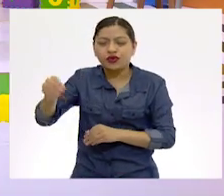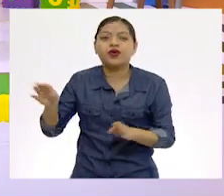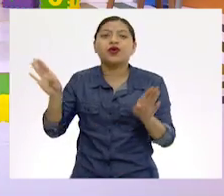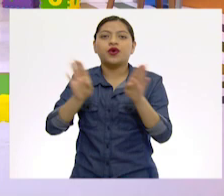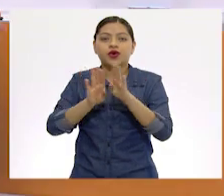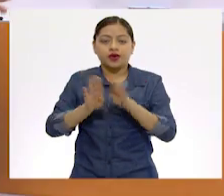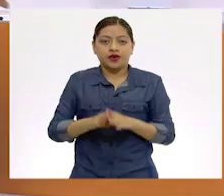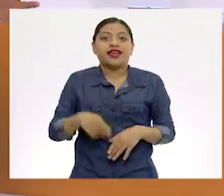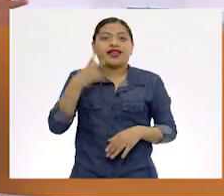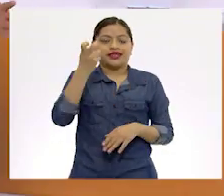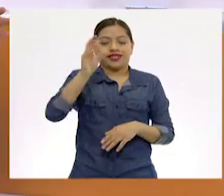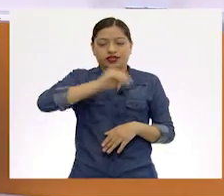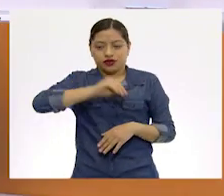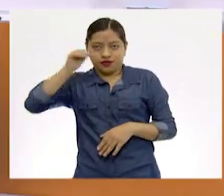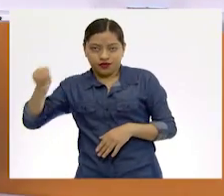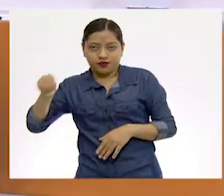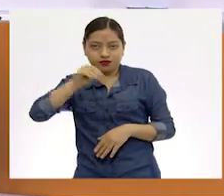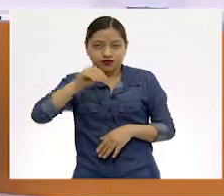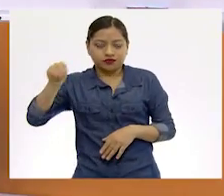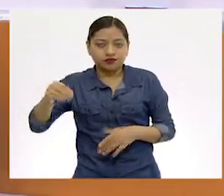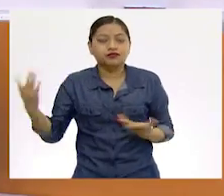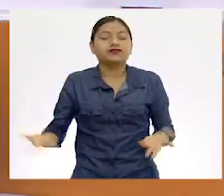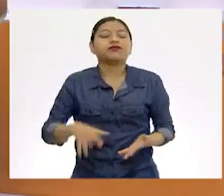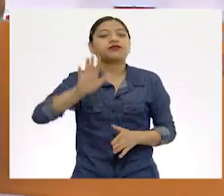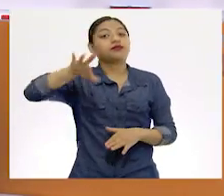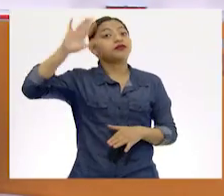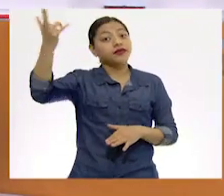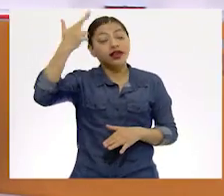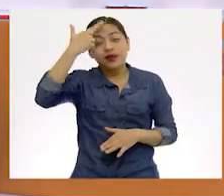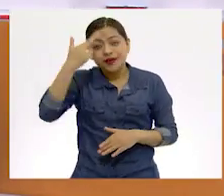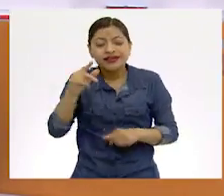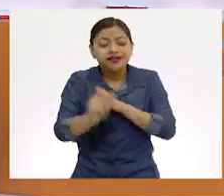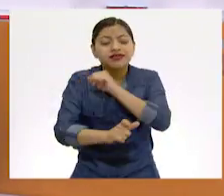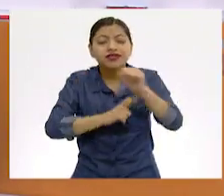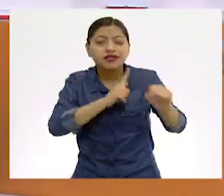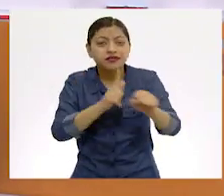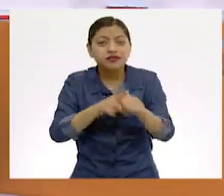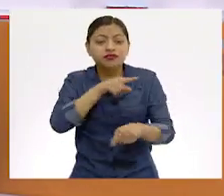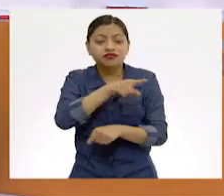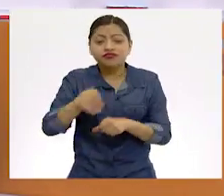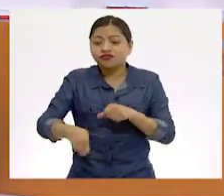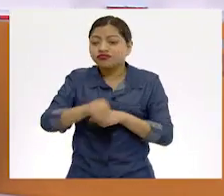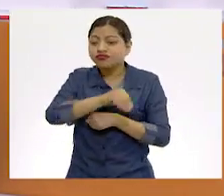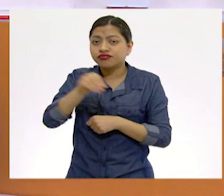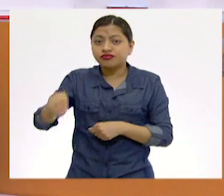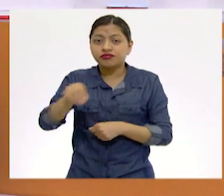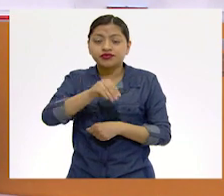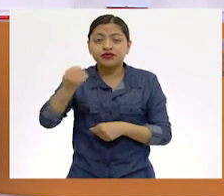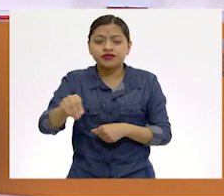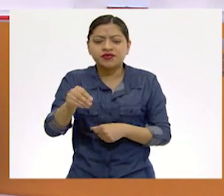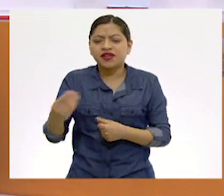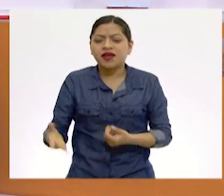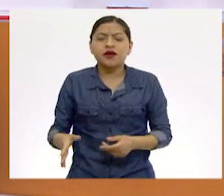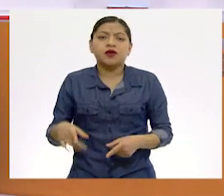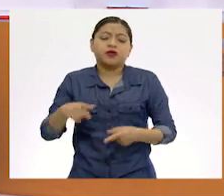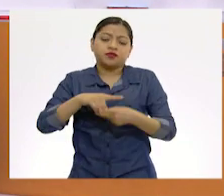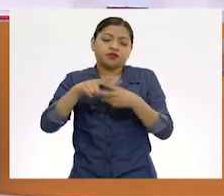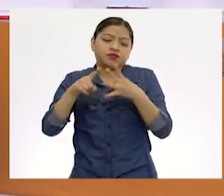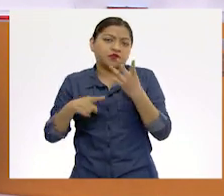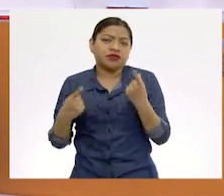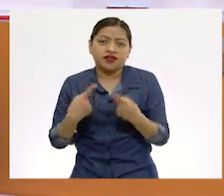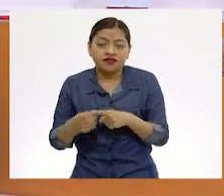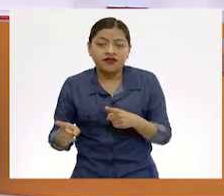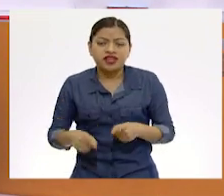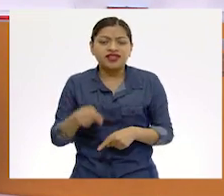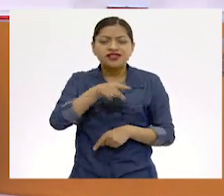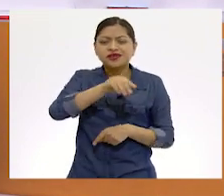Su desplazamiento, exactamente, Eric. Hay que recordar que los animales se desplazan por diferentes motivos. Uno de ellos